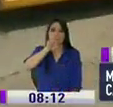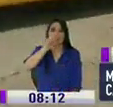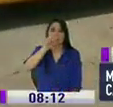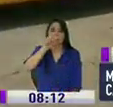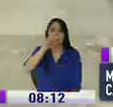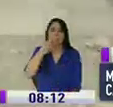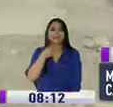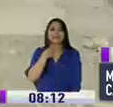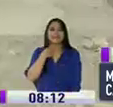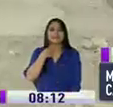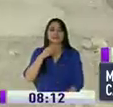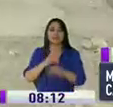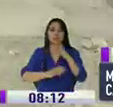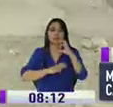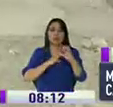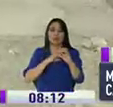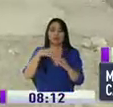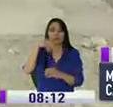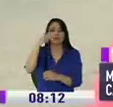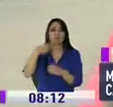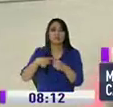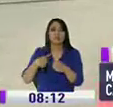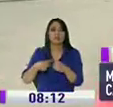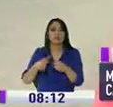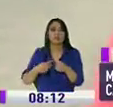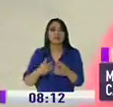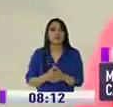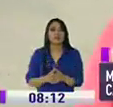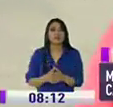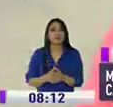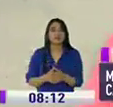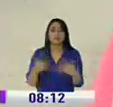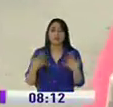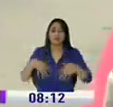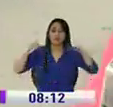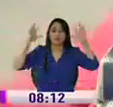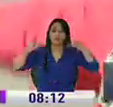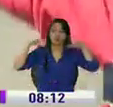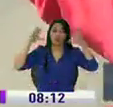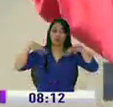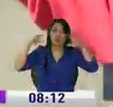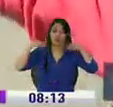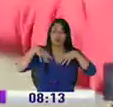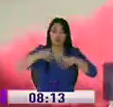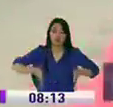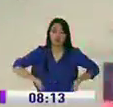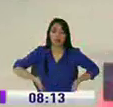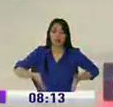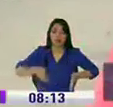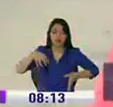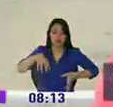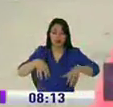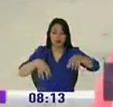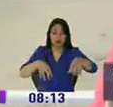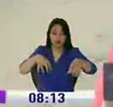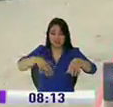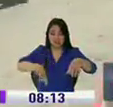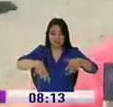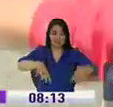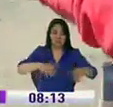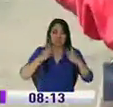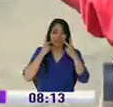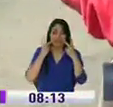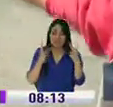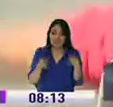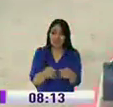del sector del condado norte de Quito. De lo que hubo de esas lluvias, comienzan las calles a estar de hecho pedazos, que usted ve cómo están en